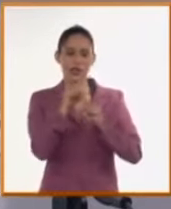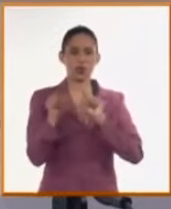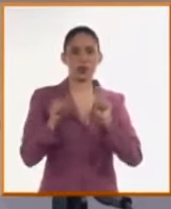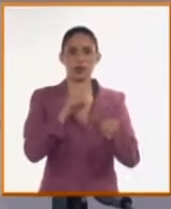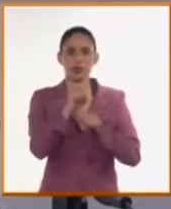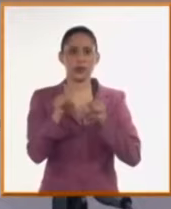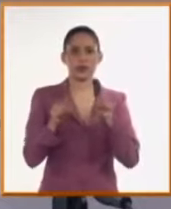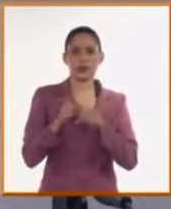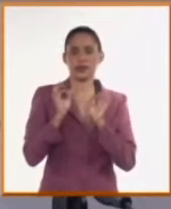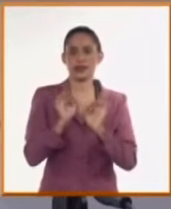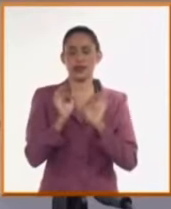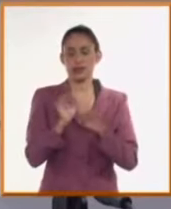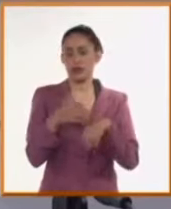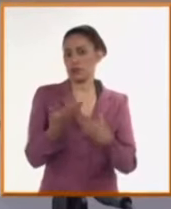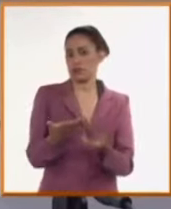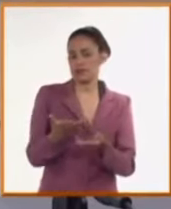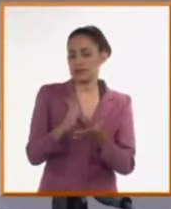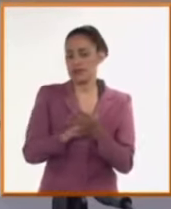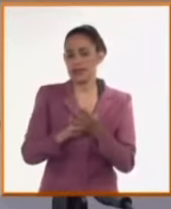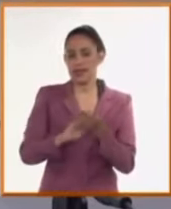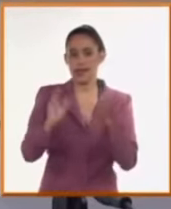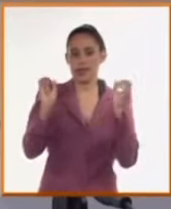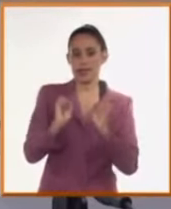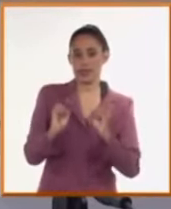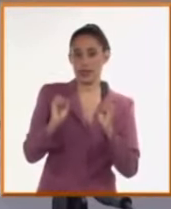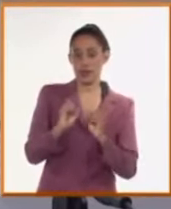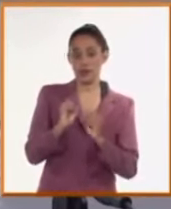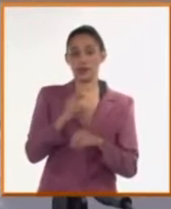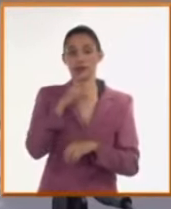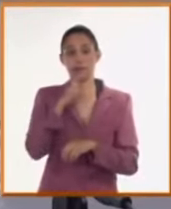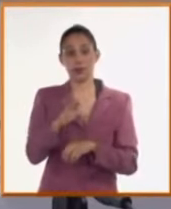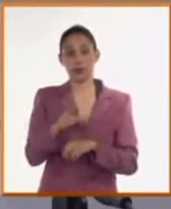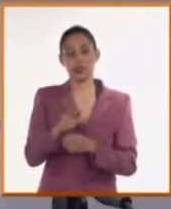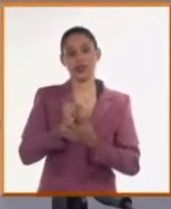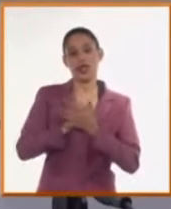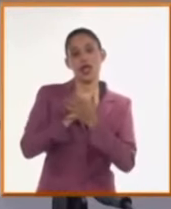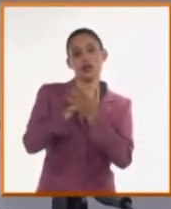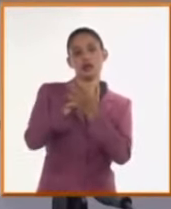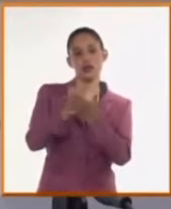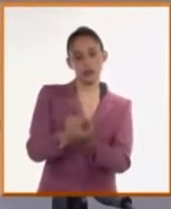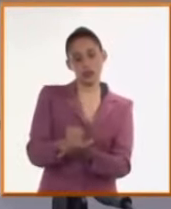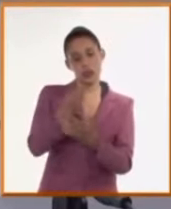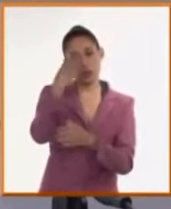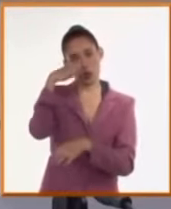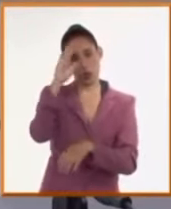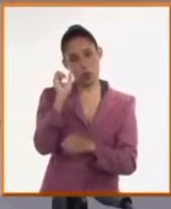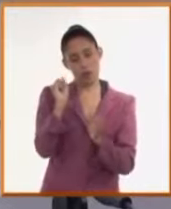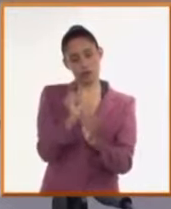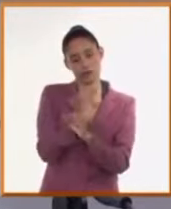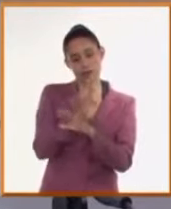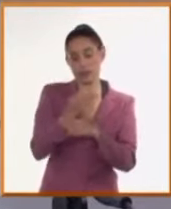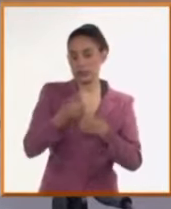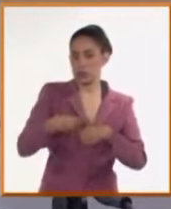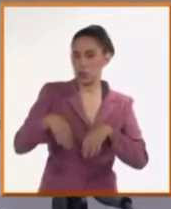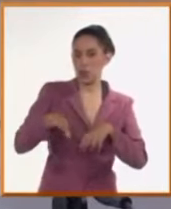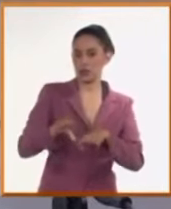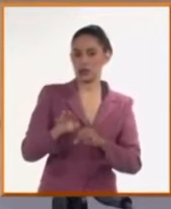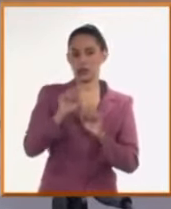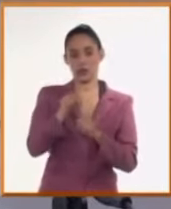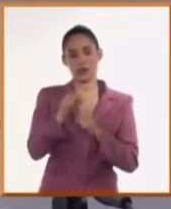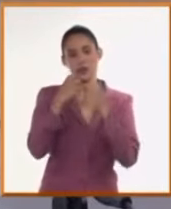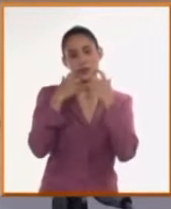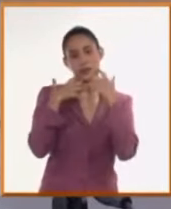han presentado por la parte del gobierno cubano que ayuden a clarificar la situación de